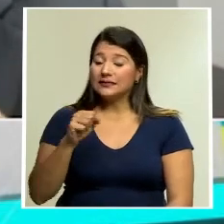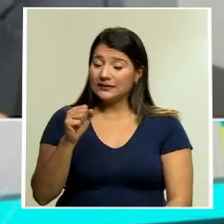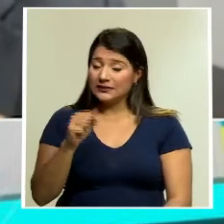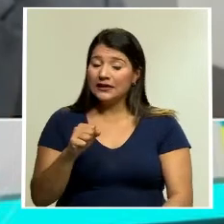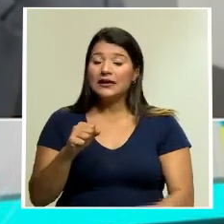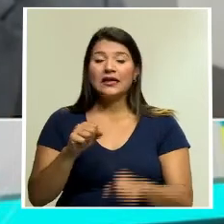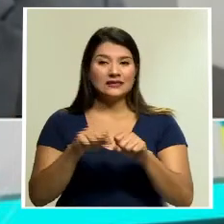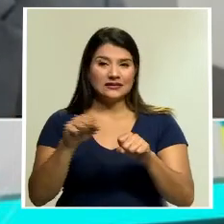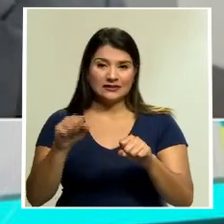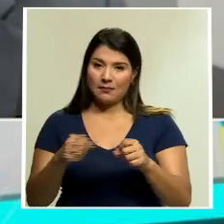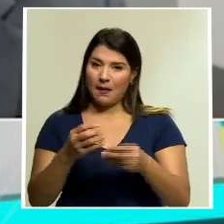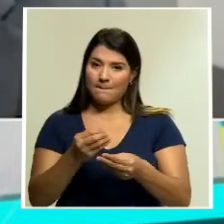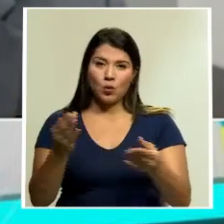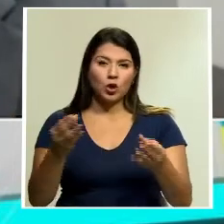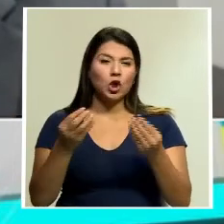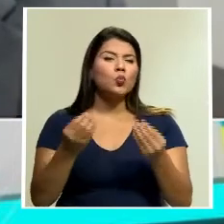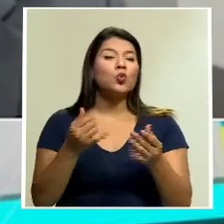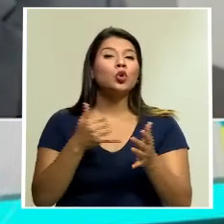el sistema,